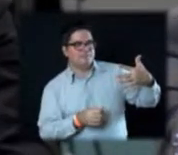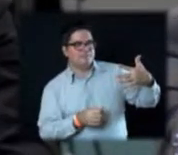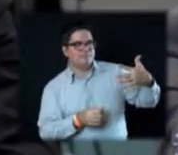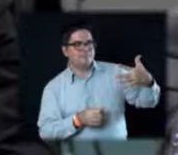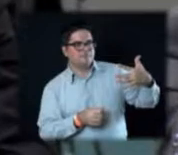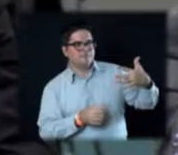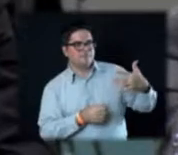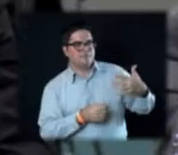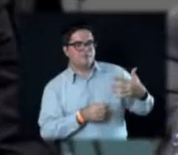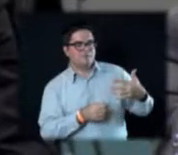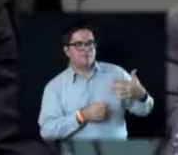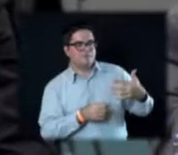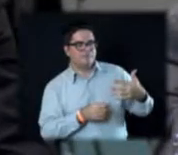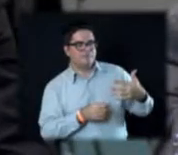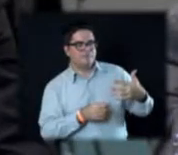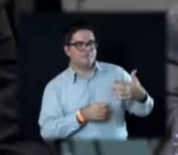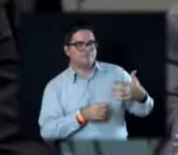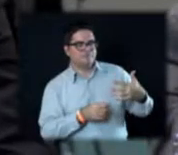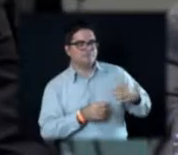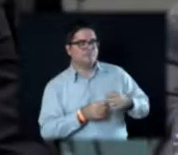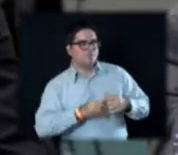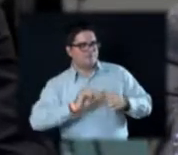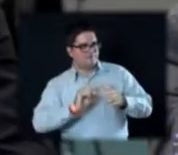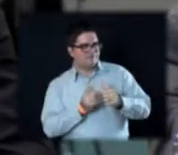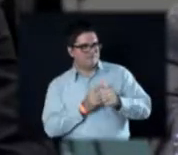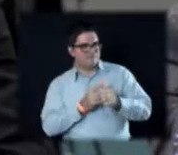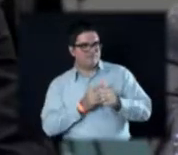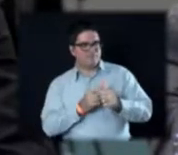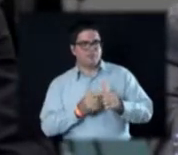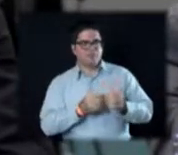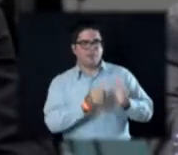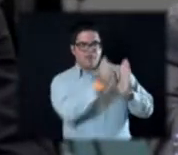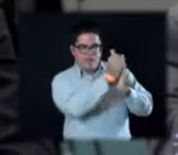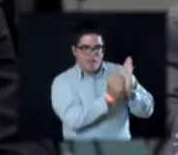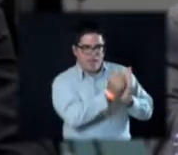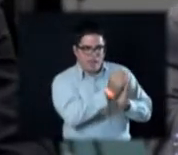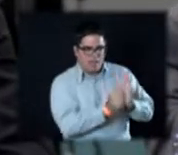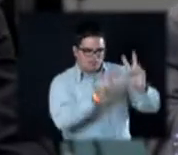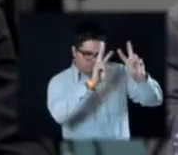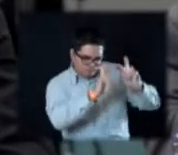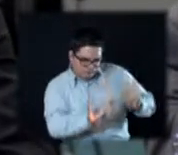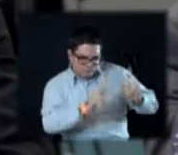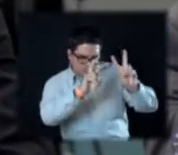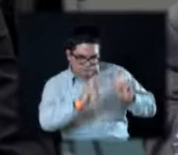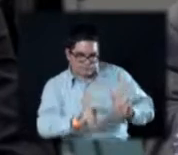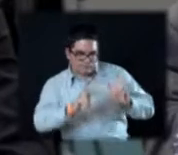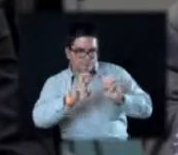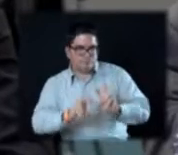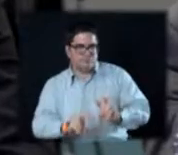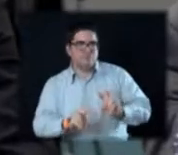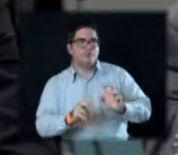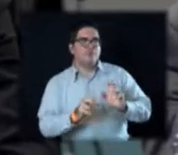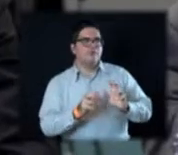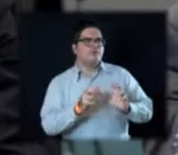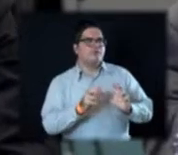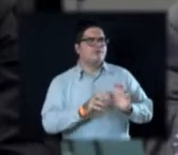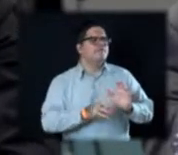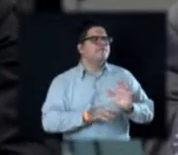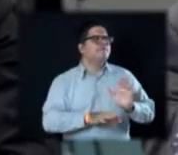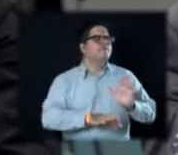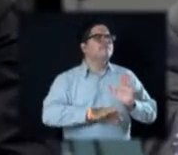primer paso es hacer la contabilidad forense de esas cuentas para